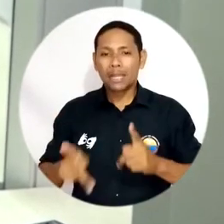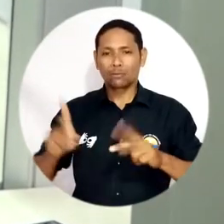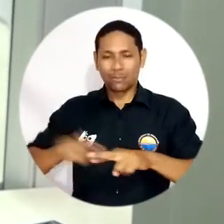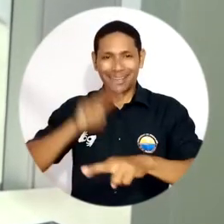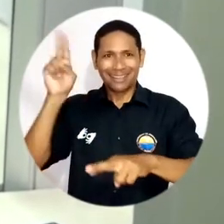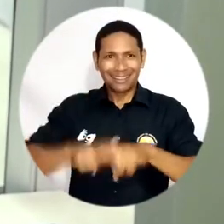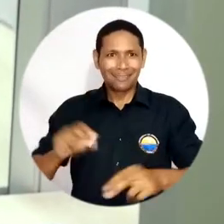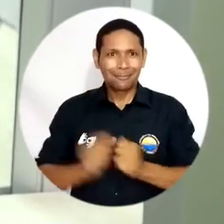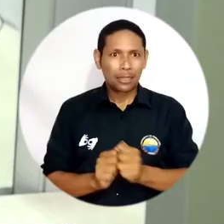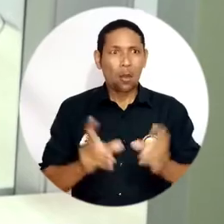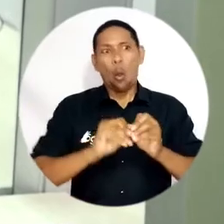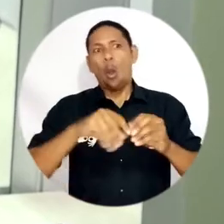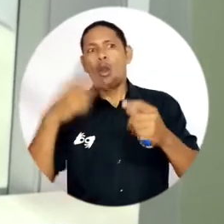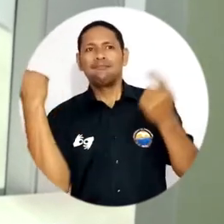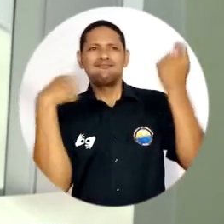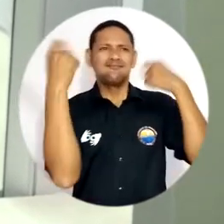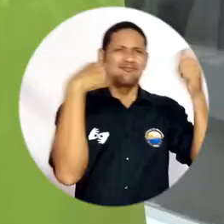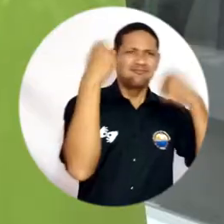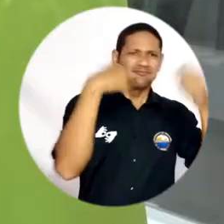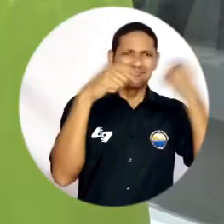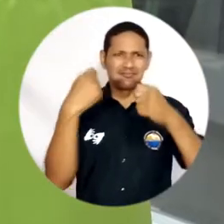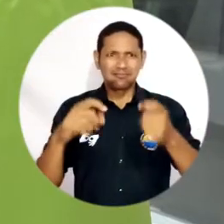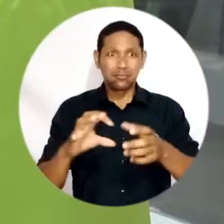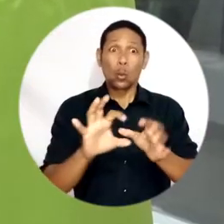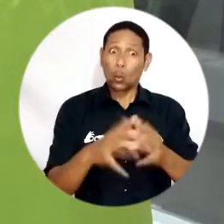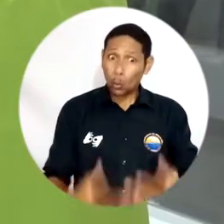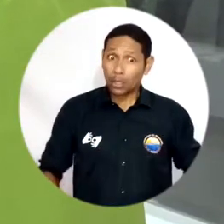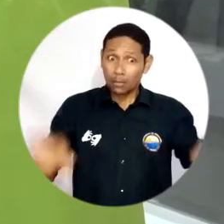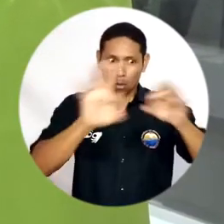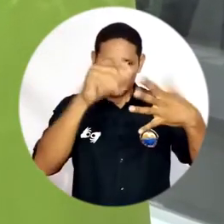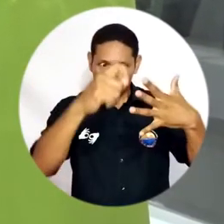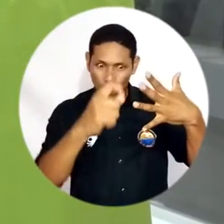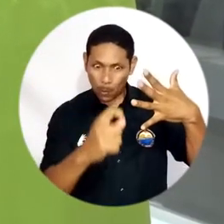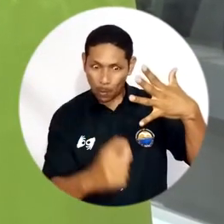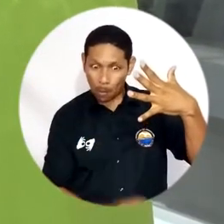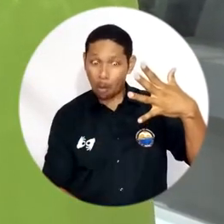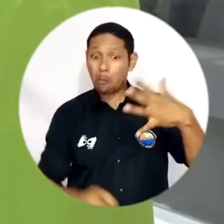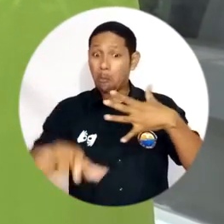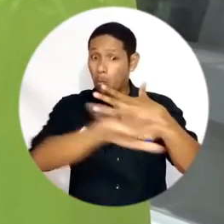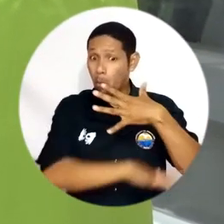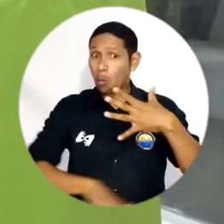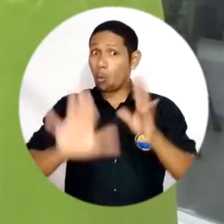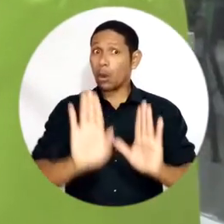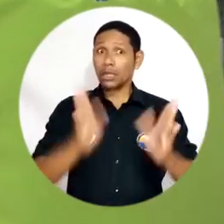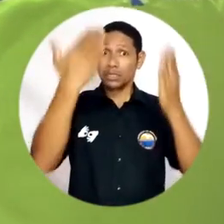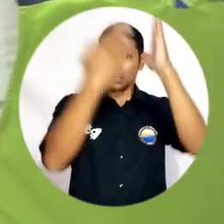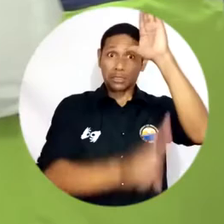lo que se convierte en un indicador que demuestra su importancia en el territorio.